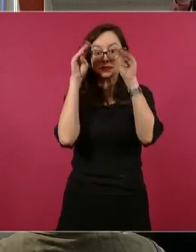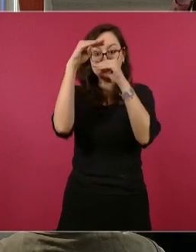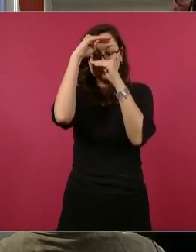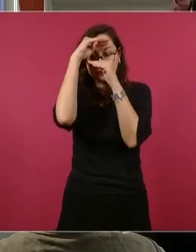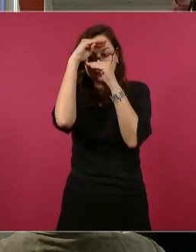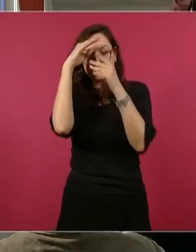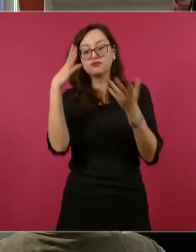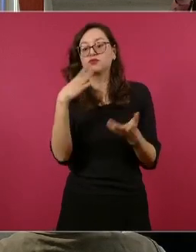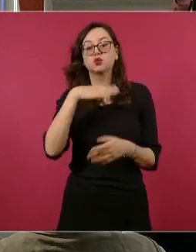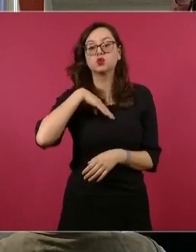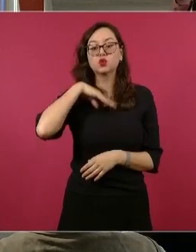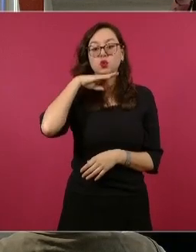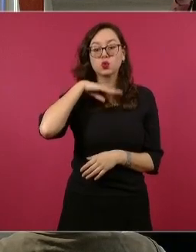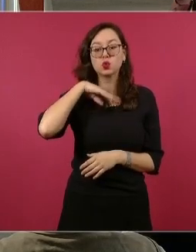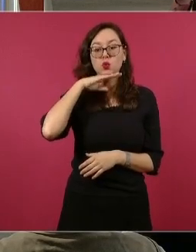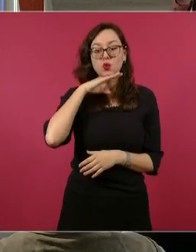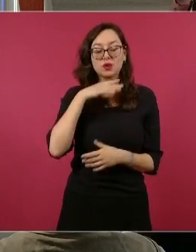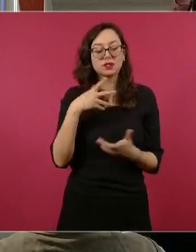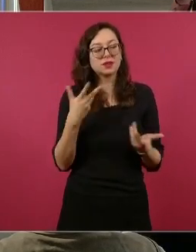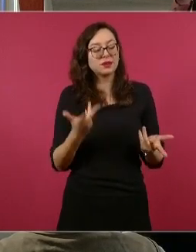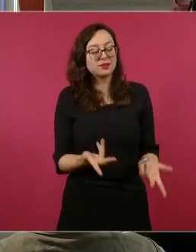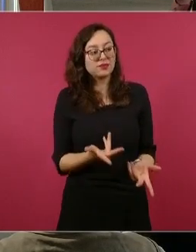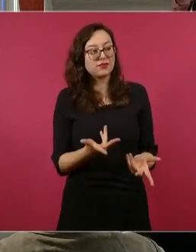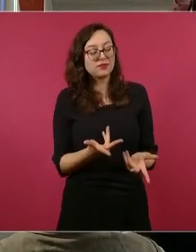de que es en beneficio